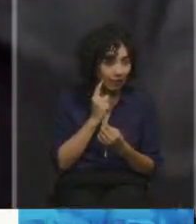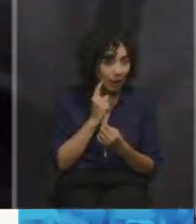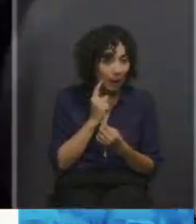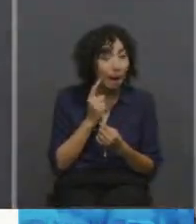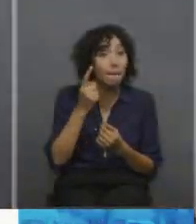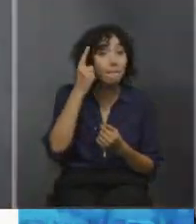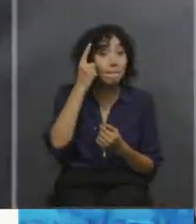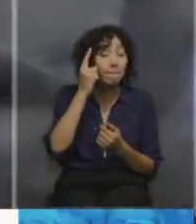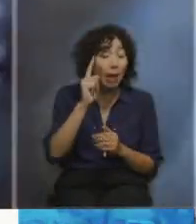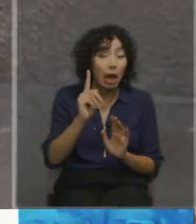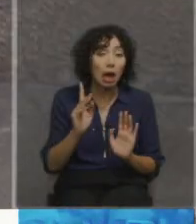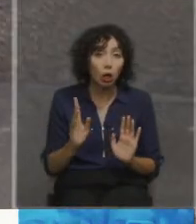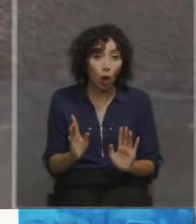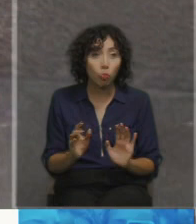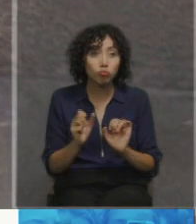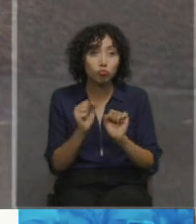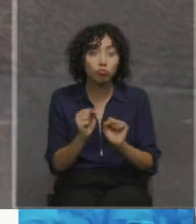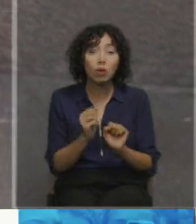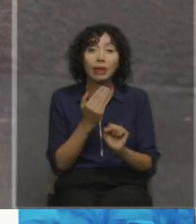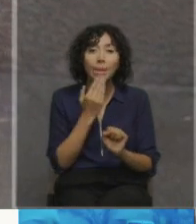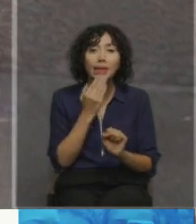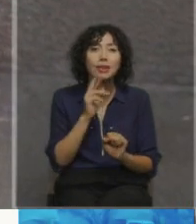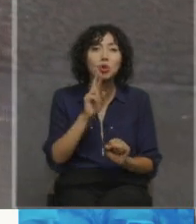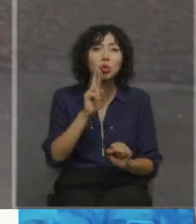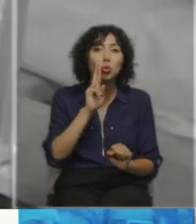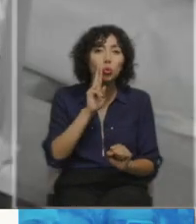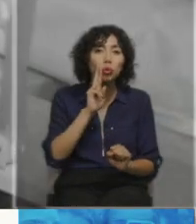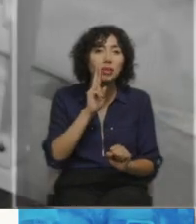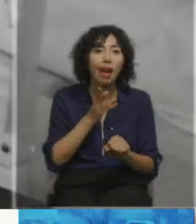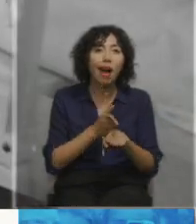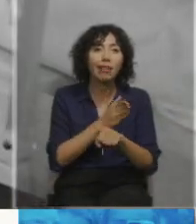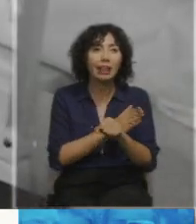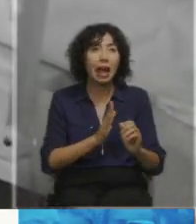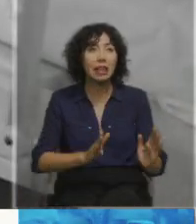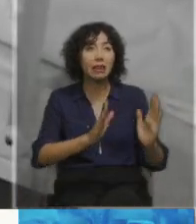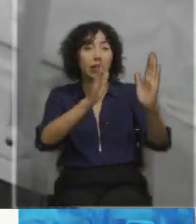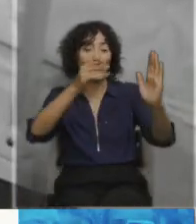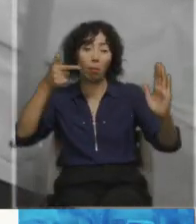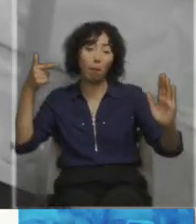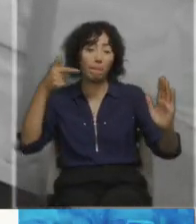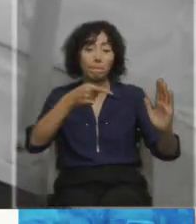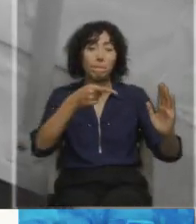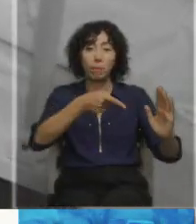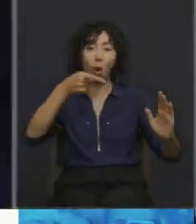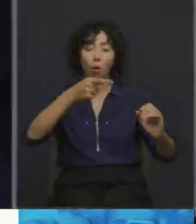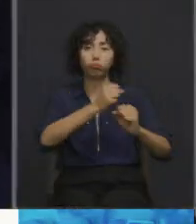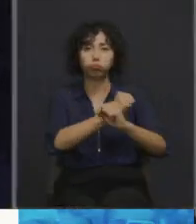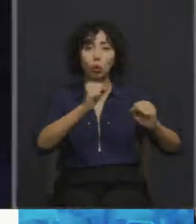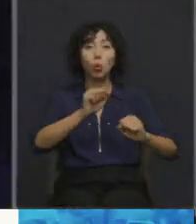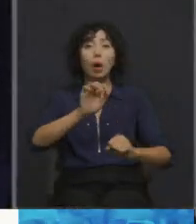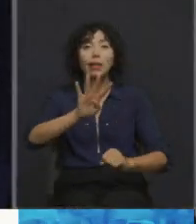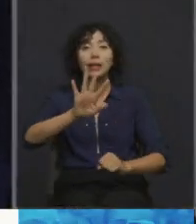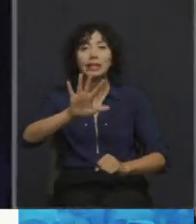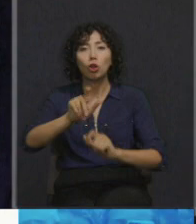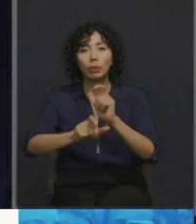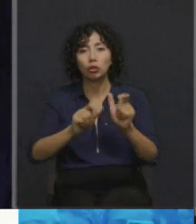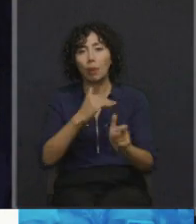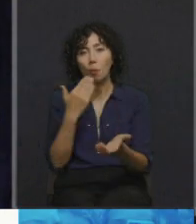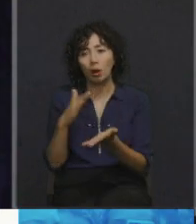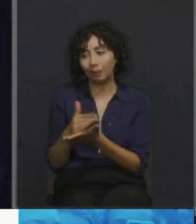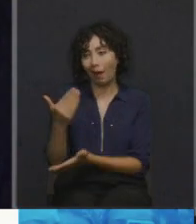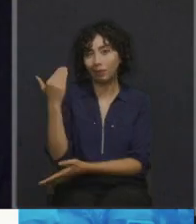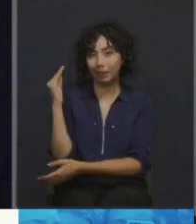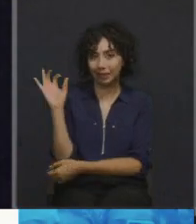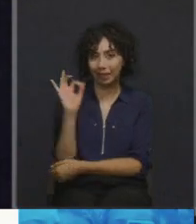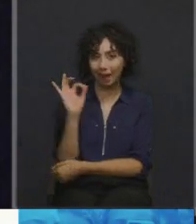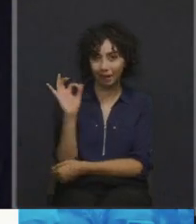si Rusia no hubiera atacado con misiles un edificio en Dnipro, dejando 45 muertos el sábado. Parte del